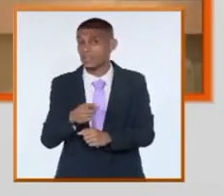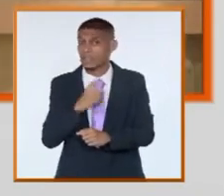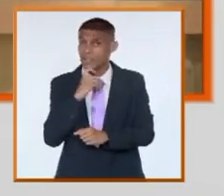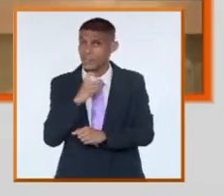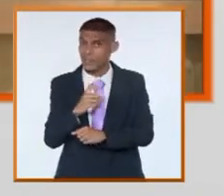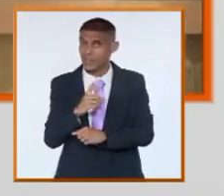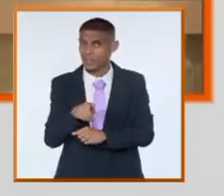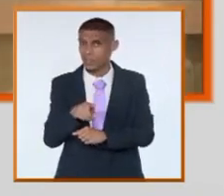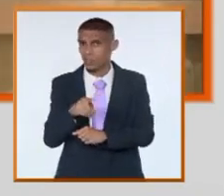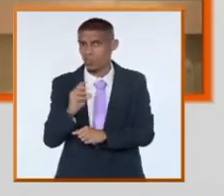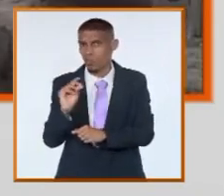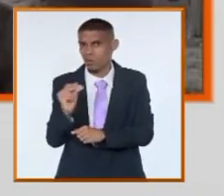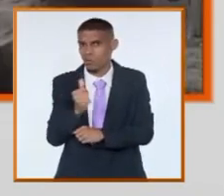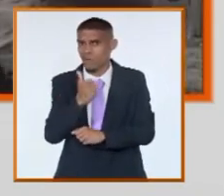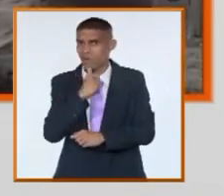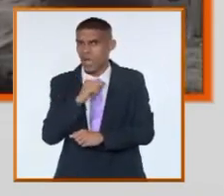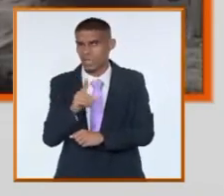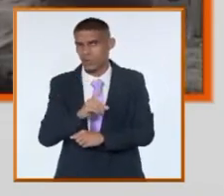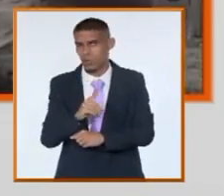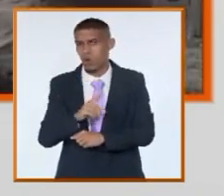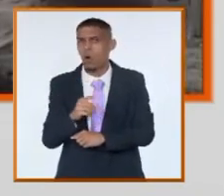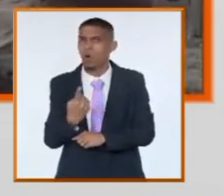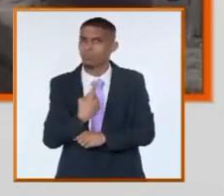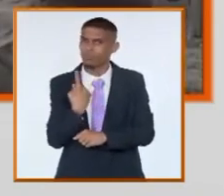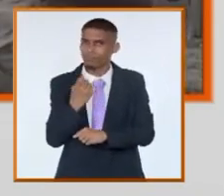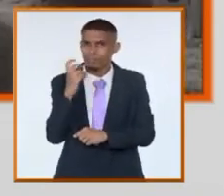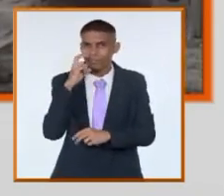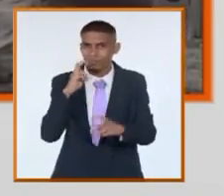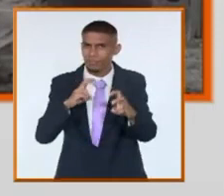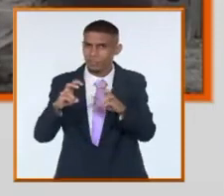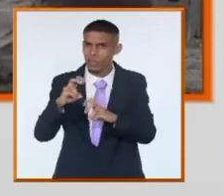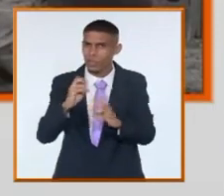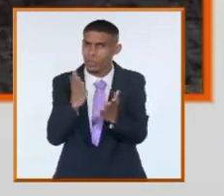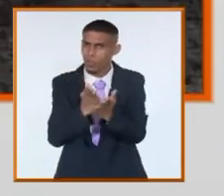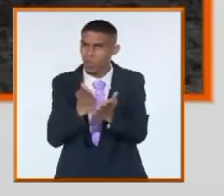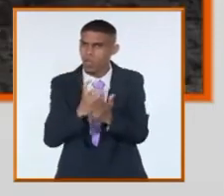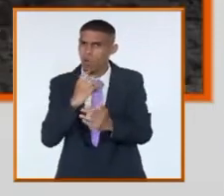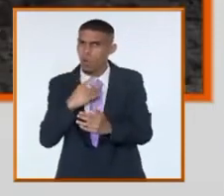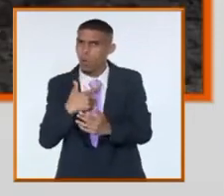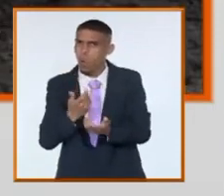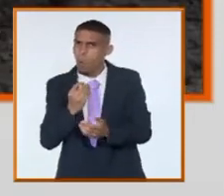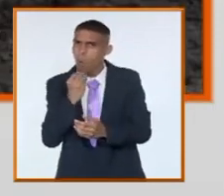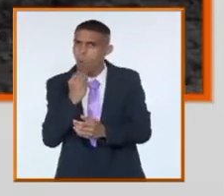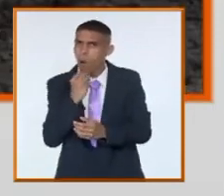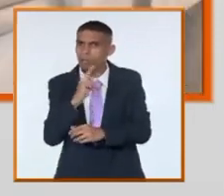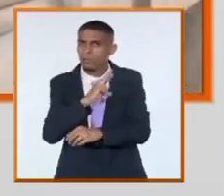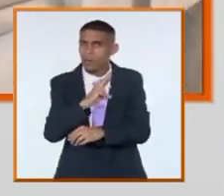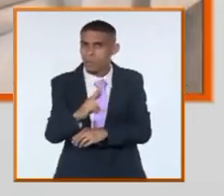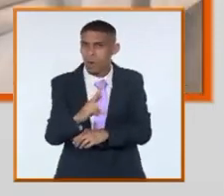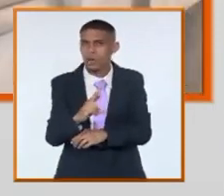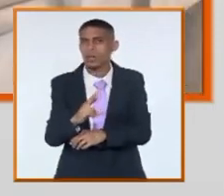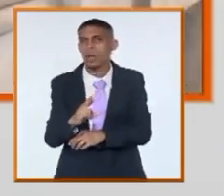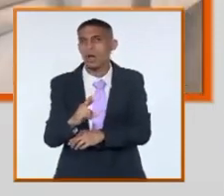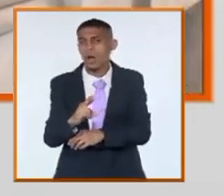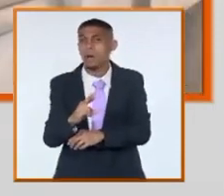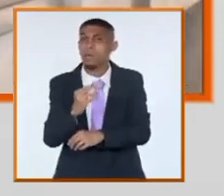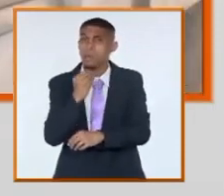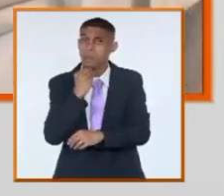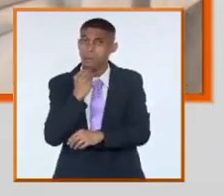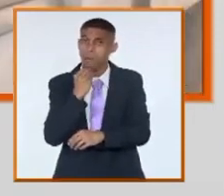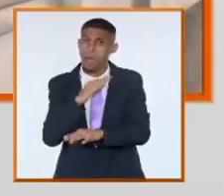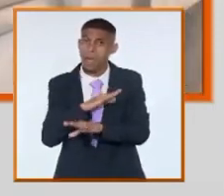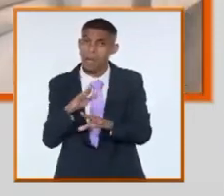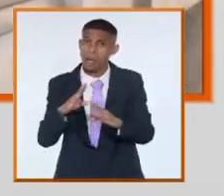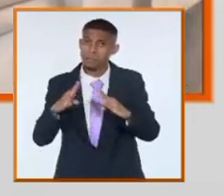esto es cosa se han ido estudiando están muy cerca y tenemos montada la estrategia para poder dar solución y pues se pueda producir la magnitudes